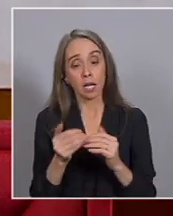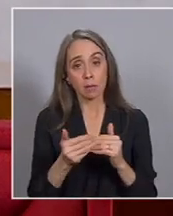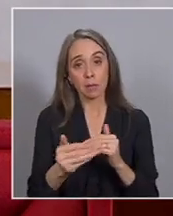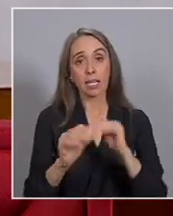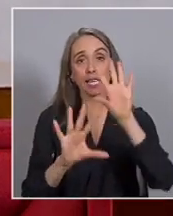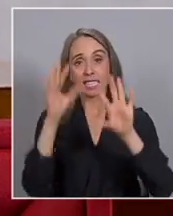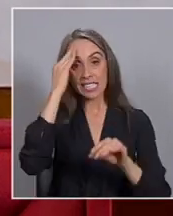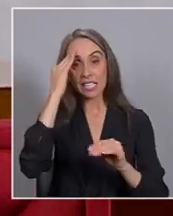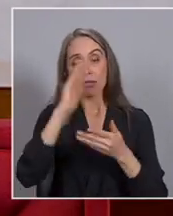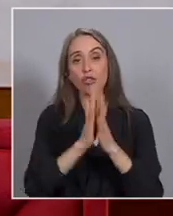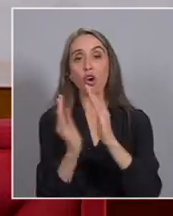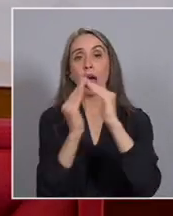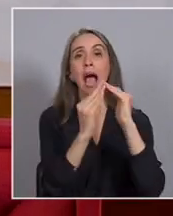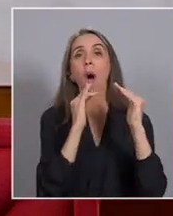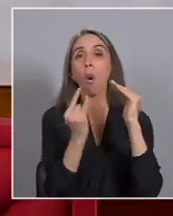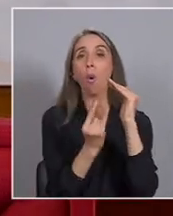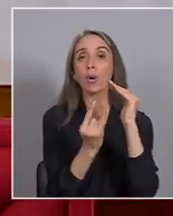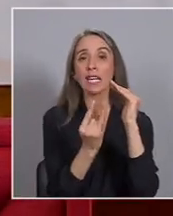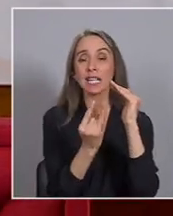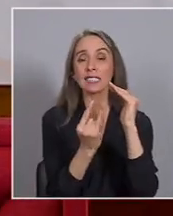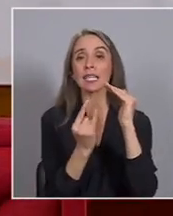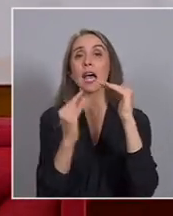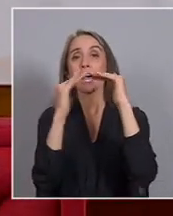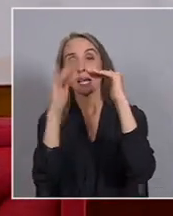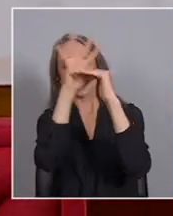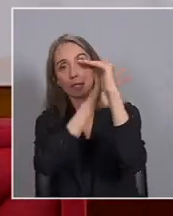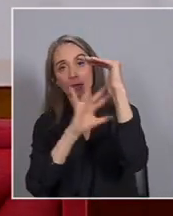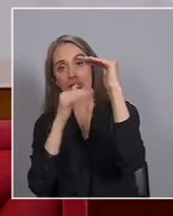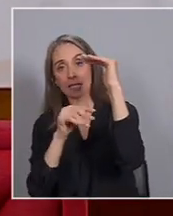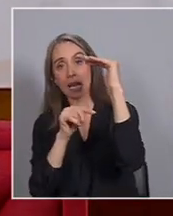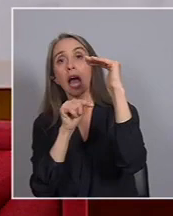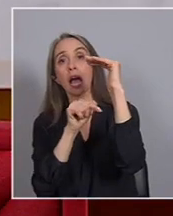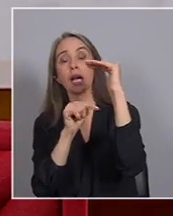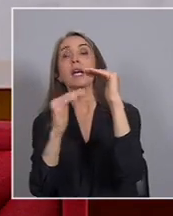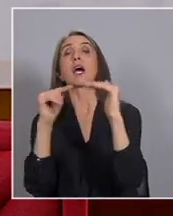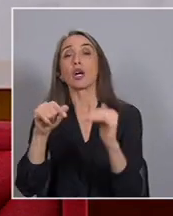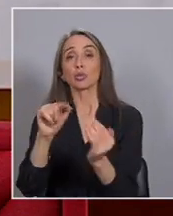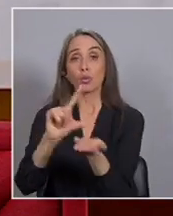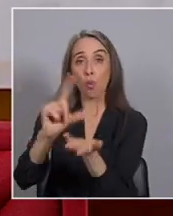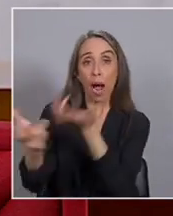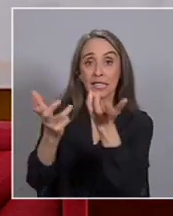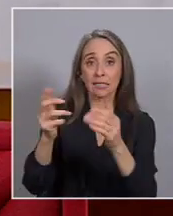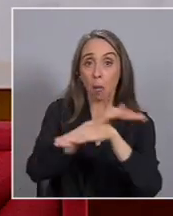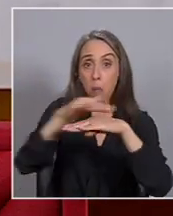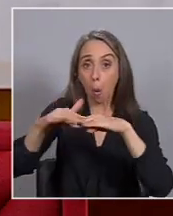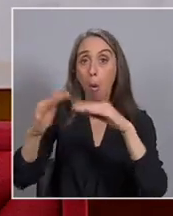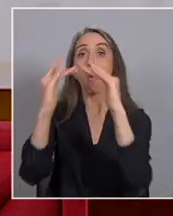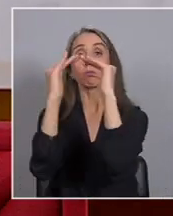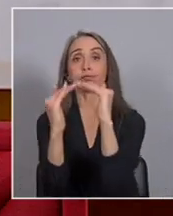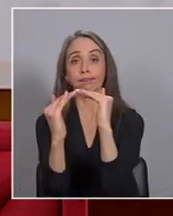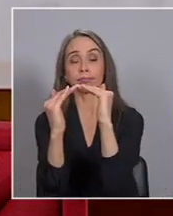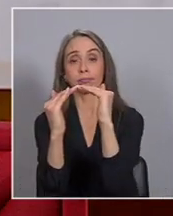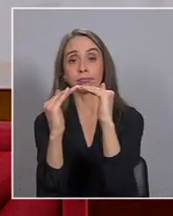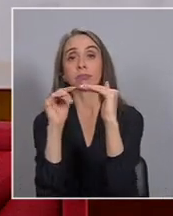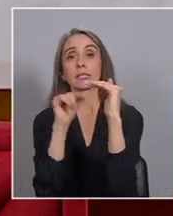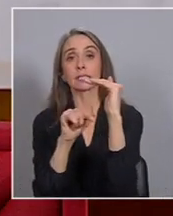15 días todas estas viviendas, en cuya estructura ya está instalada en el lugar, puedan tener el